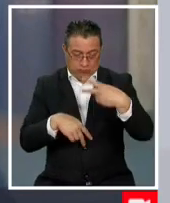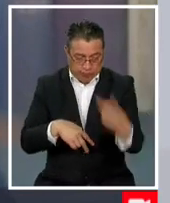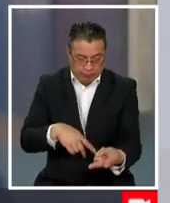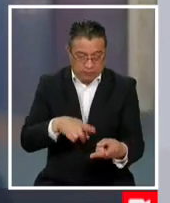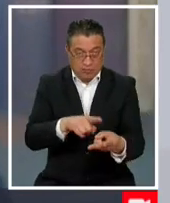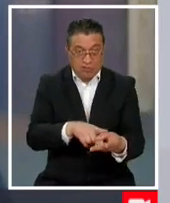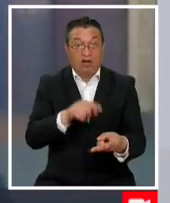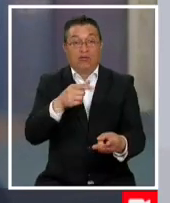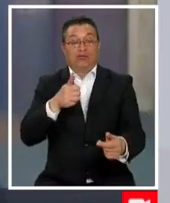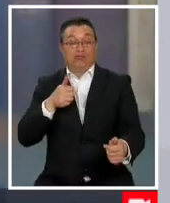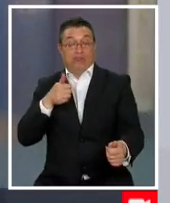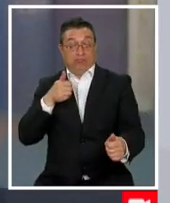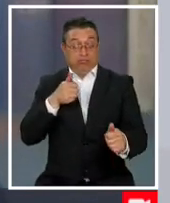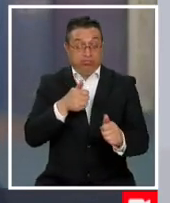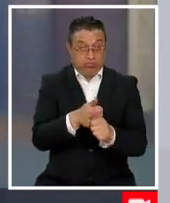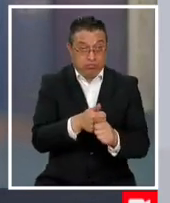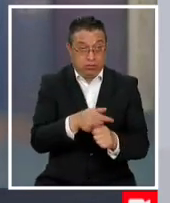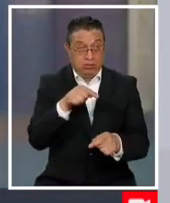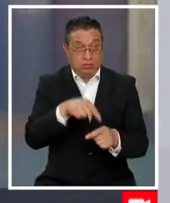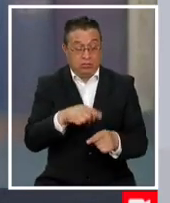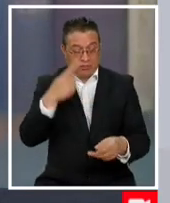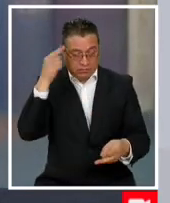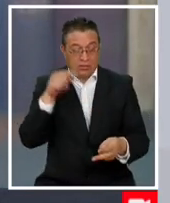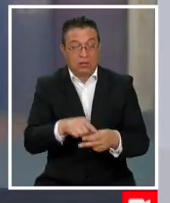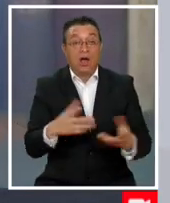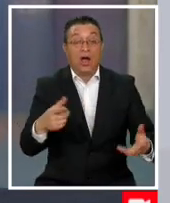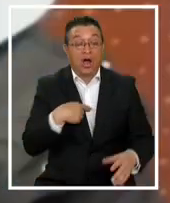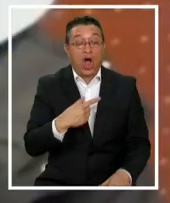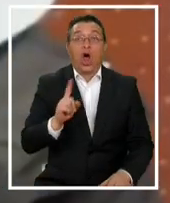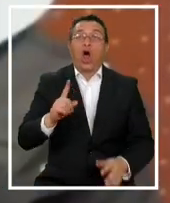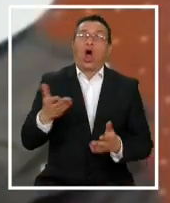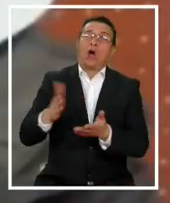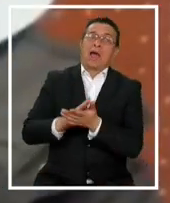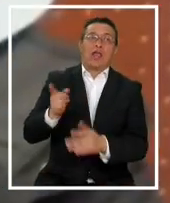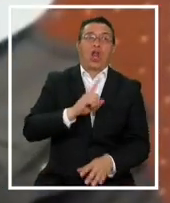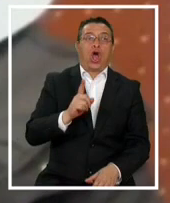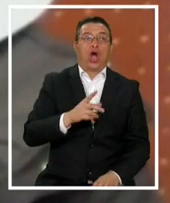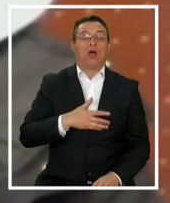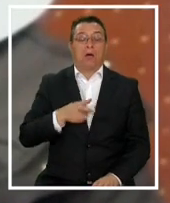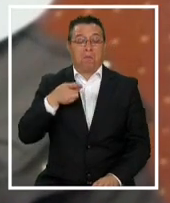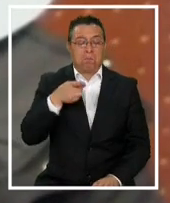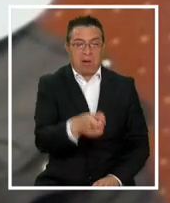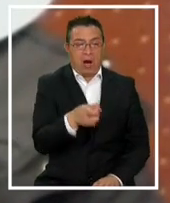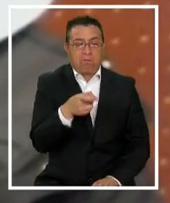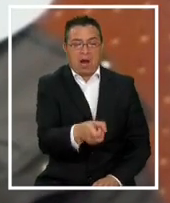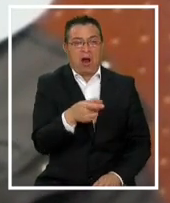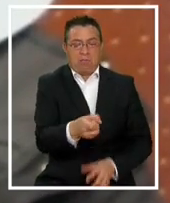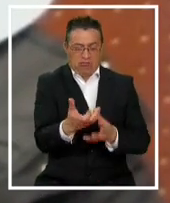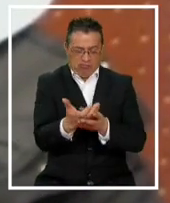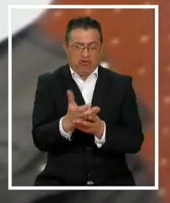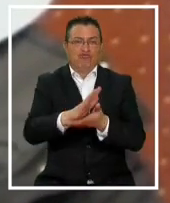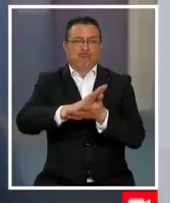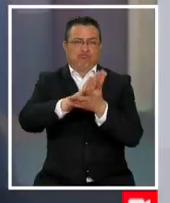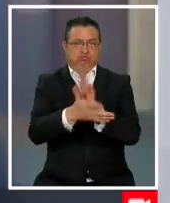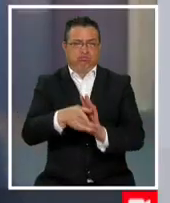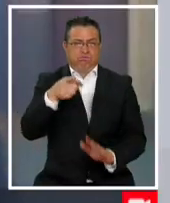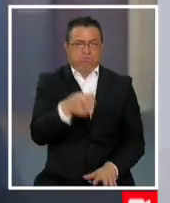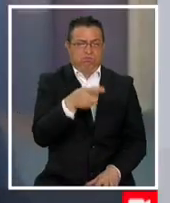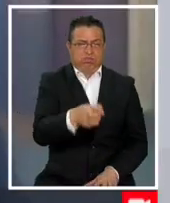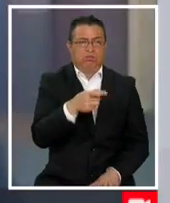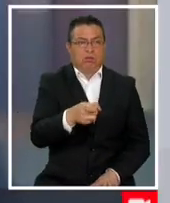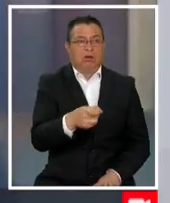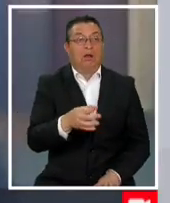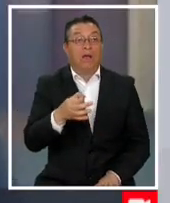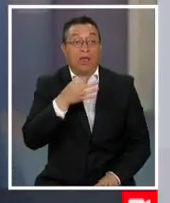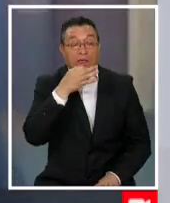De ahí se acerca este sujeto, que el lesionado le dice: Isra, no me matí. Comienza a disparar y vacía el cargador de la pistola que tenía. Luego dice